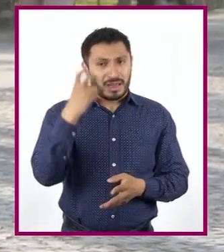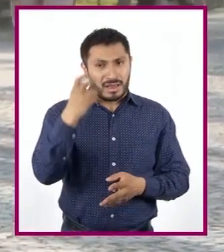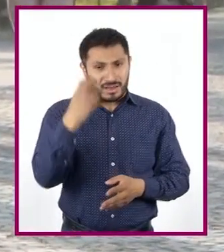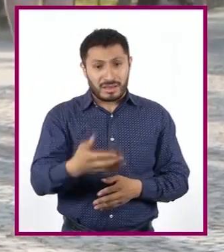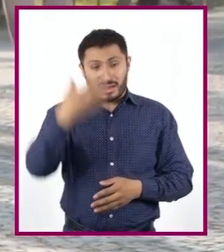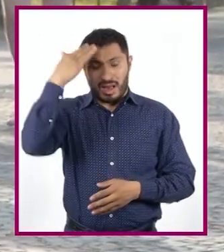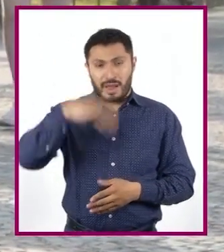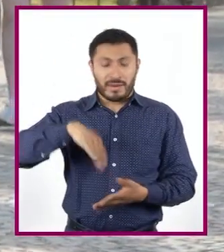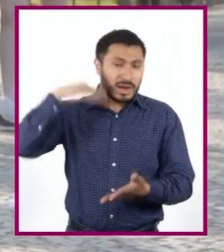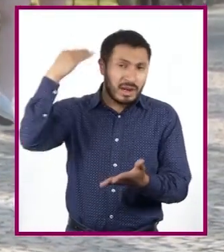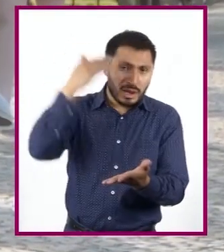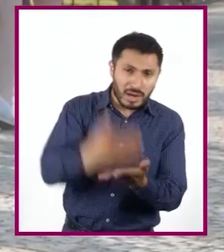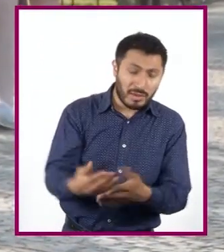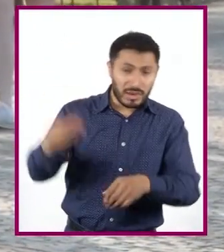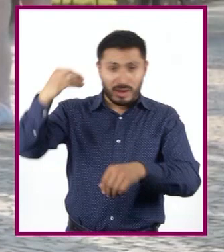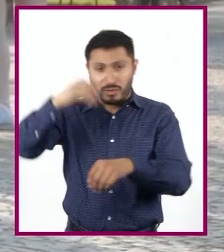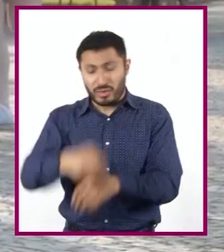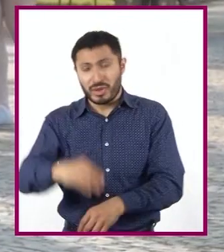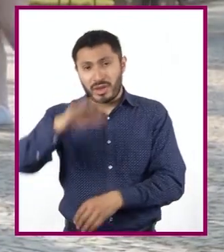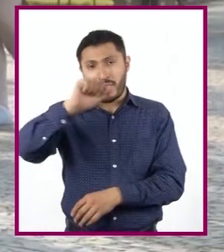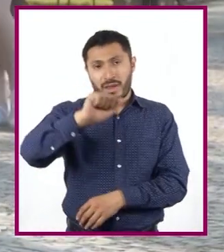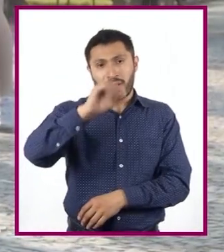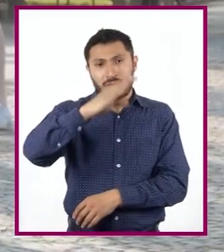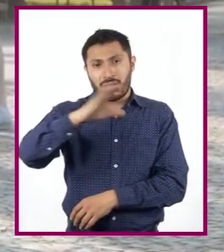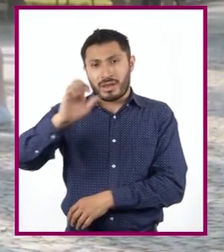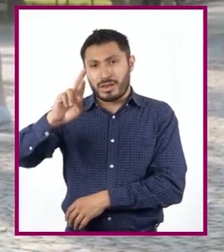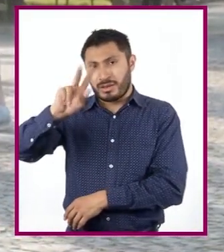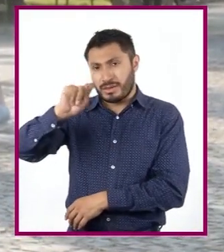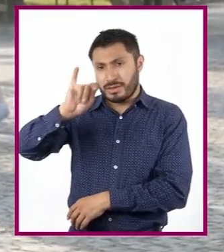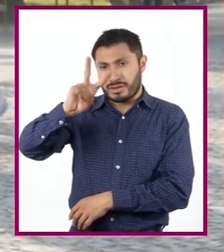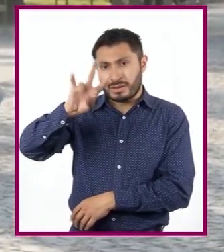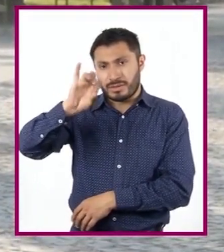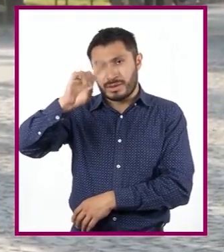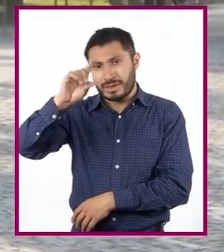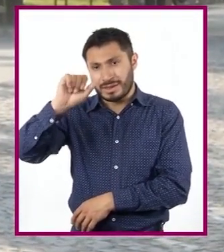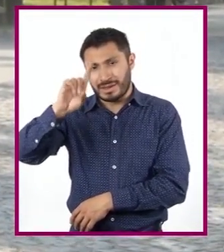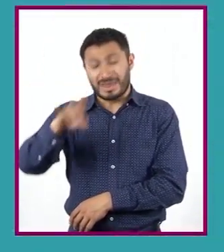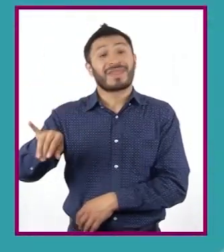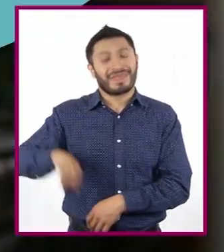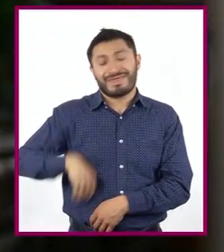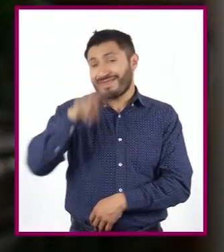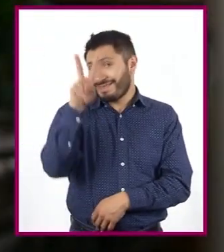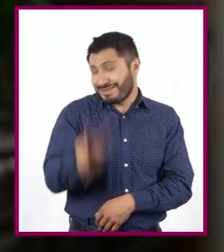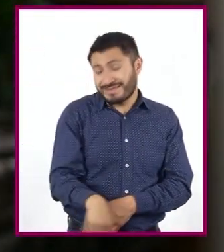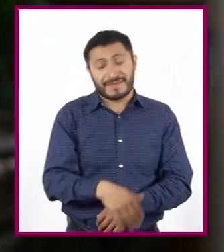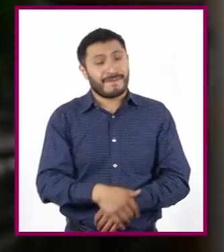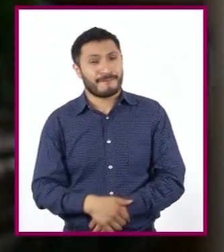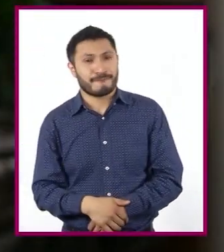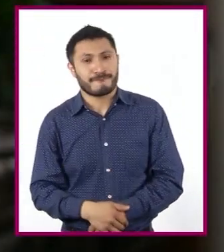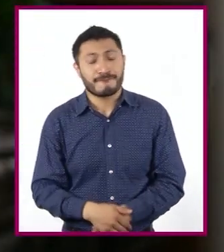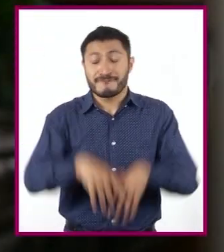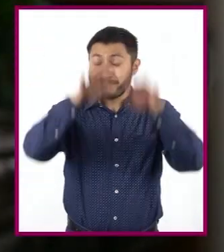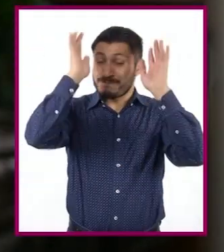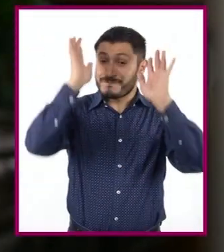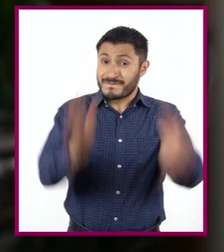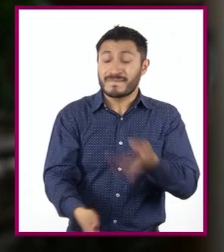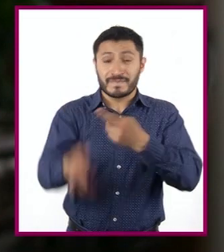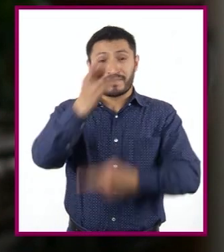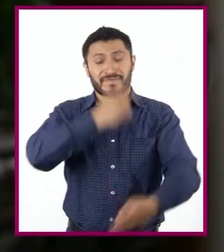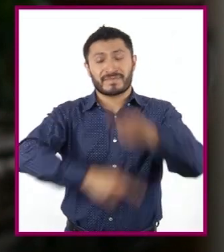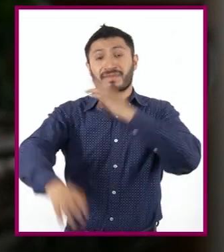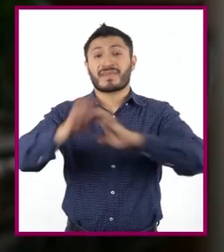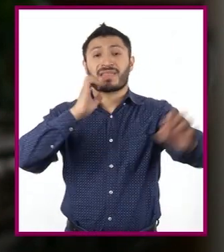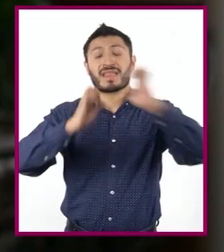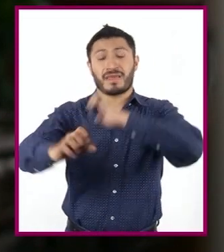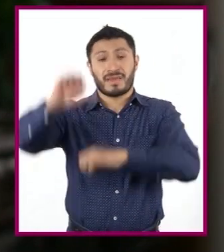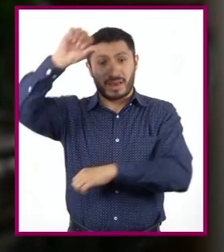por supuesto, la literatura de Juan Rulfo. Cuando una vez que 100 años de soledad, bueno, para mí fue un antes y un después,